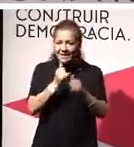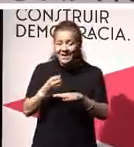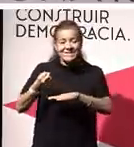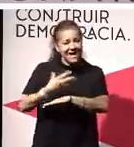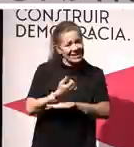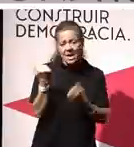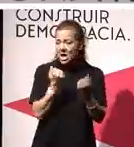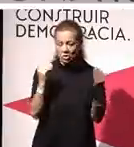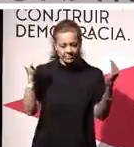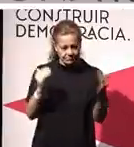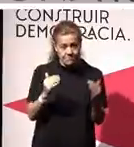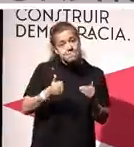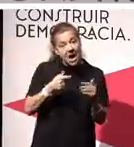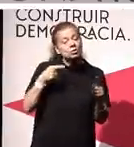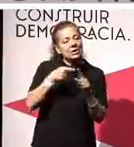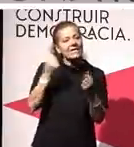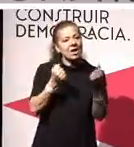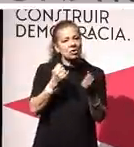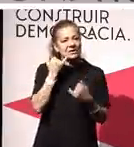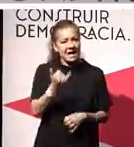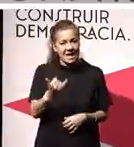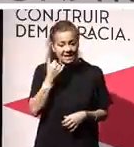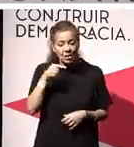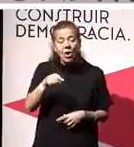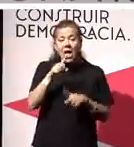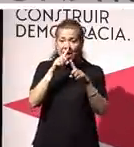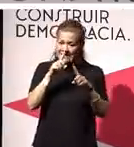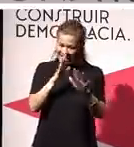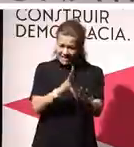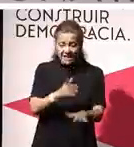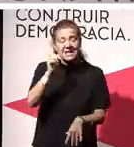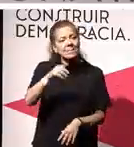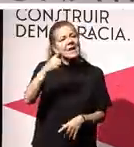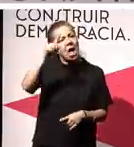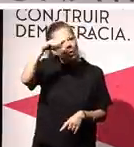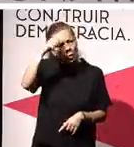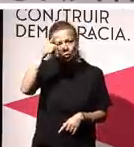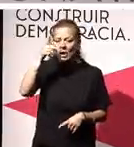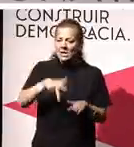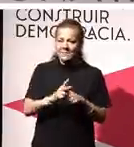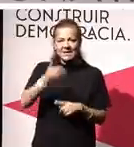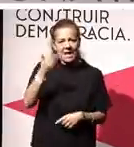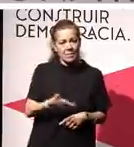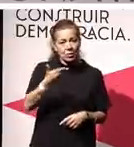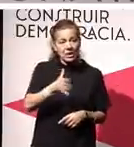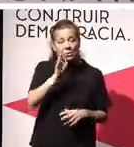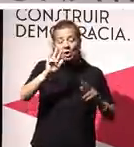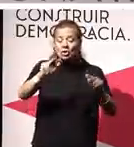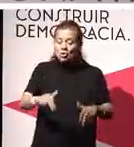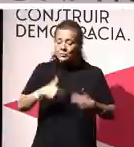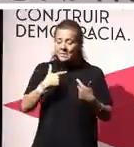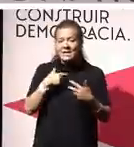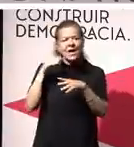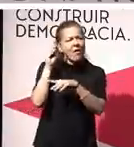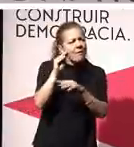medida del coche eléctrico. En esta década, la cultura debe ser también una herramienta fundamental, porque es lo que nos permite formar una